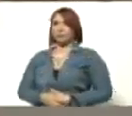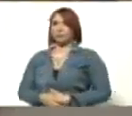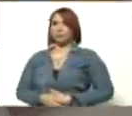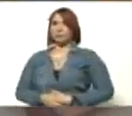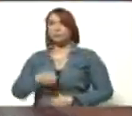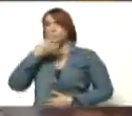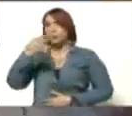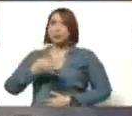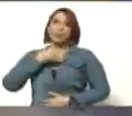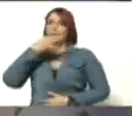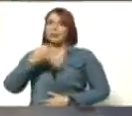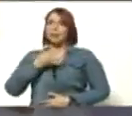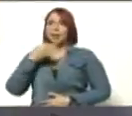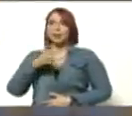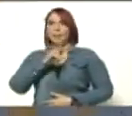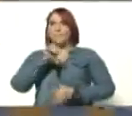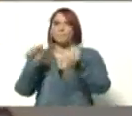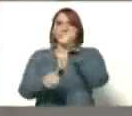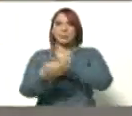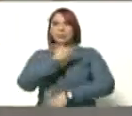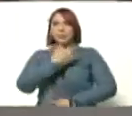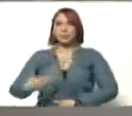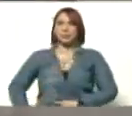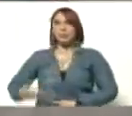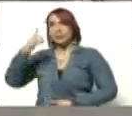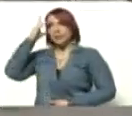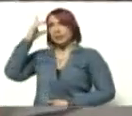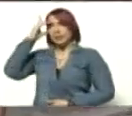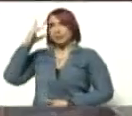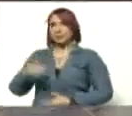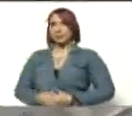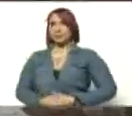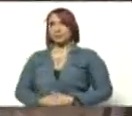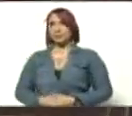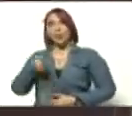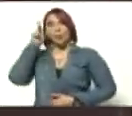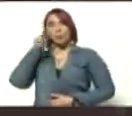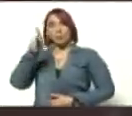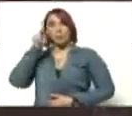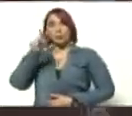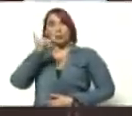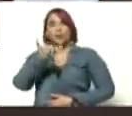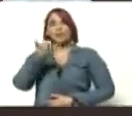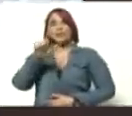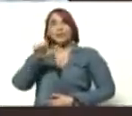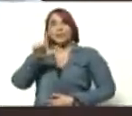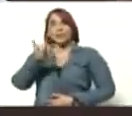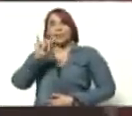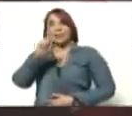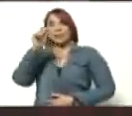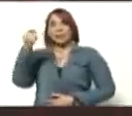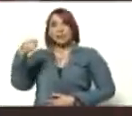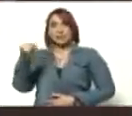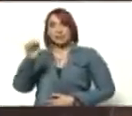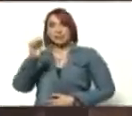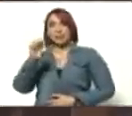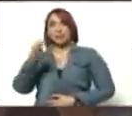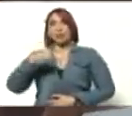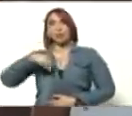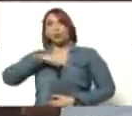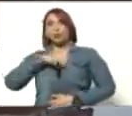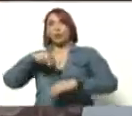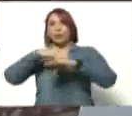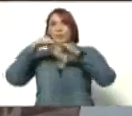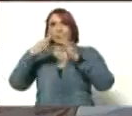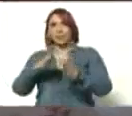Buenas tardes, vicepresidenta Delcy Rodríguez, profesora Yelixe Santaella, nuestra ministra del Poder Popular para